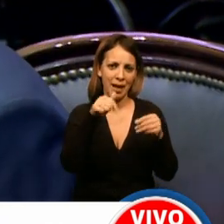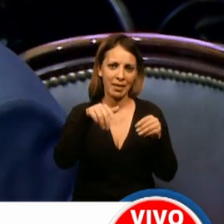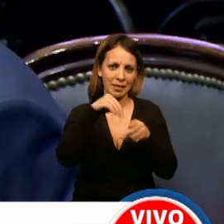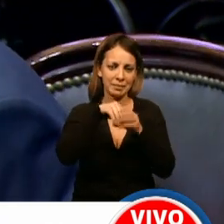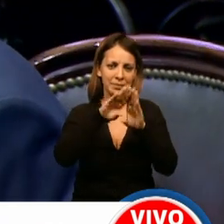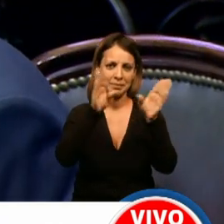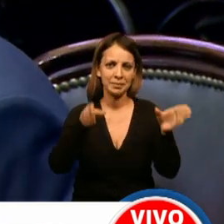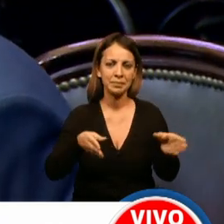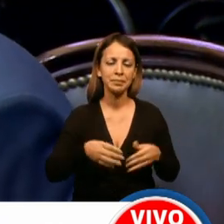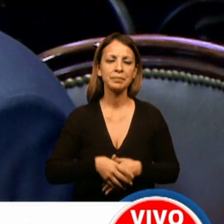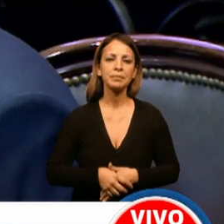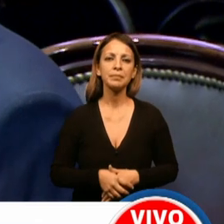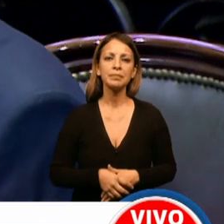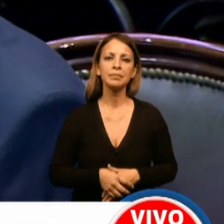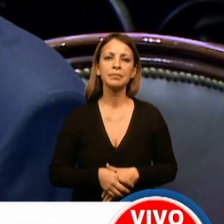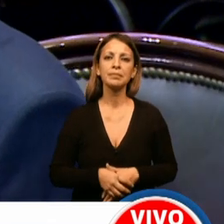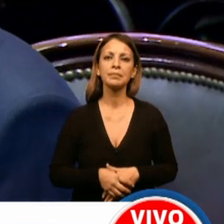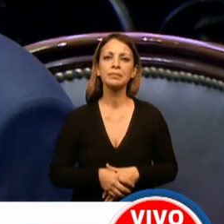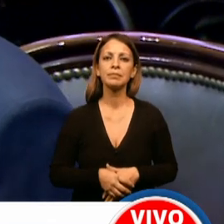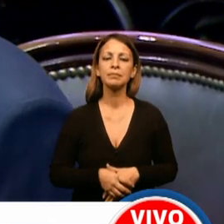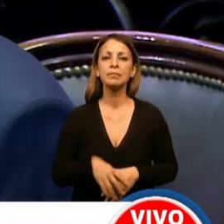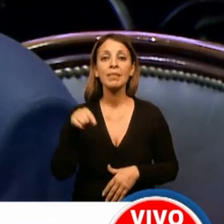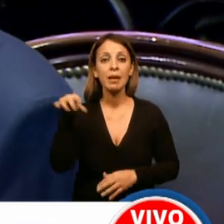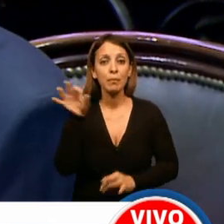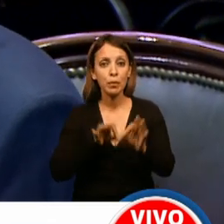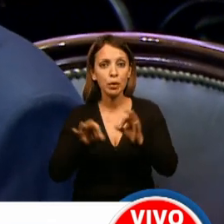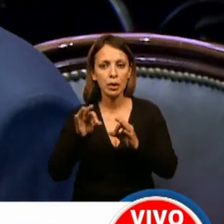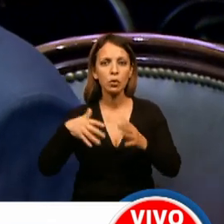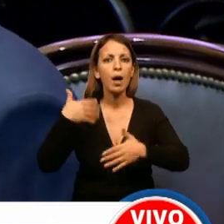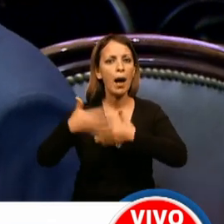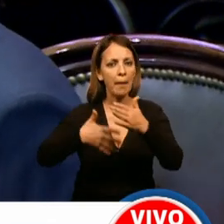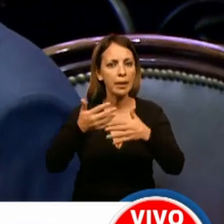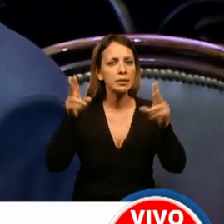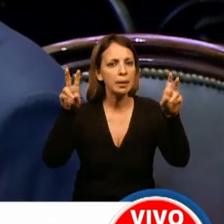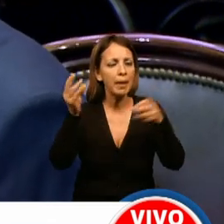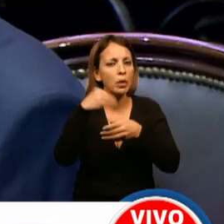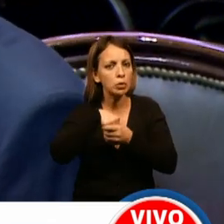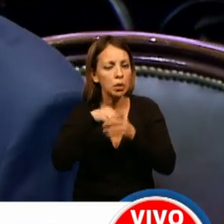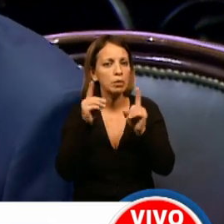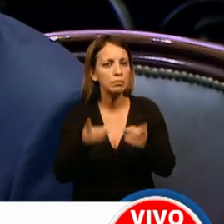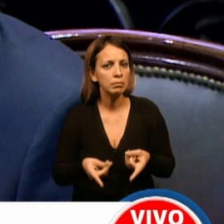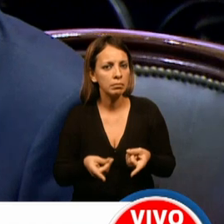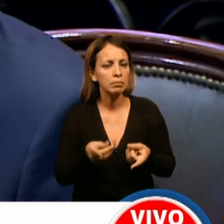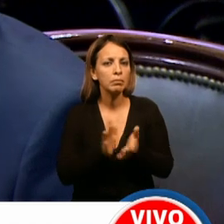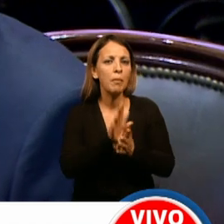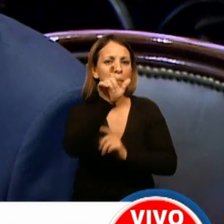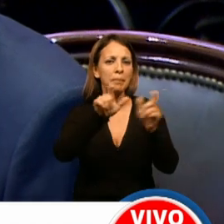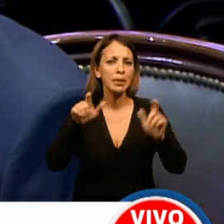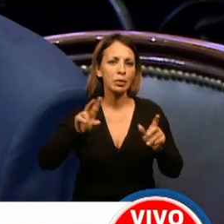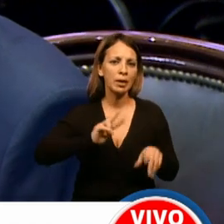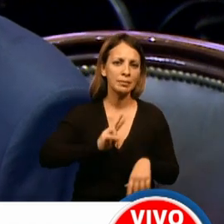recinto es un avance importante en materia de inclusión de las personas travestis y